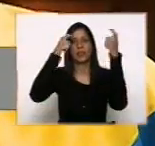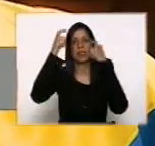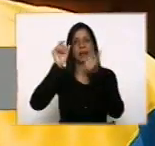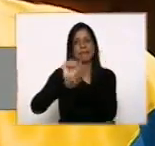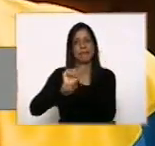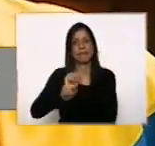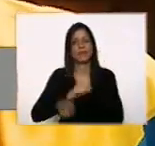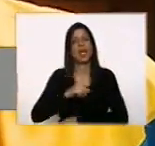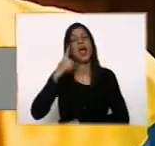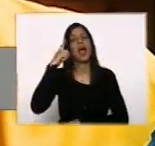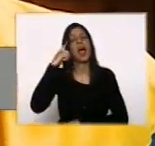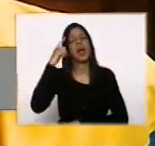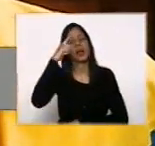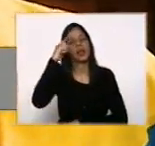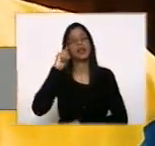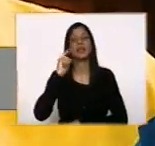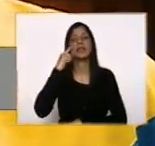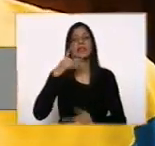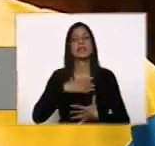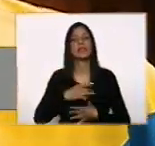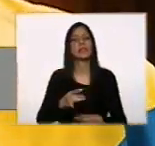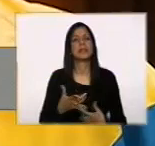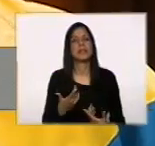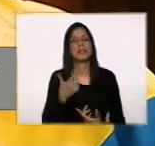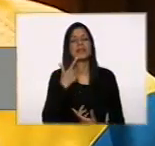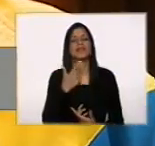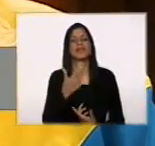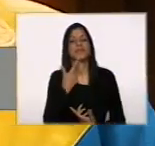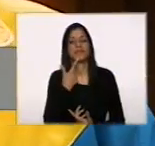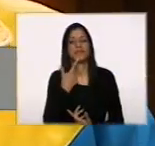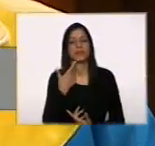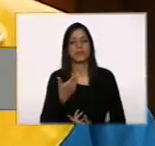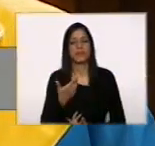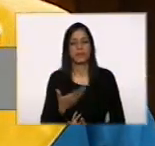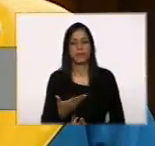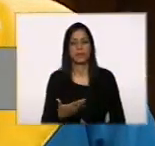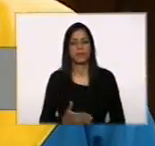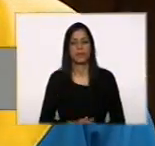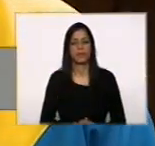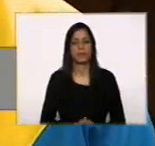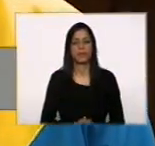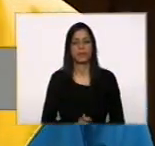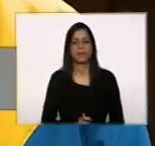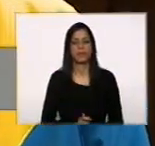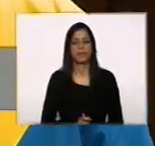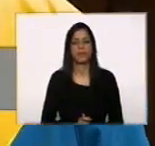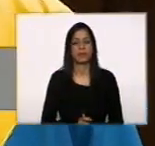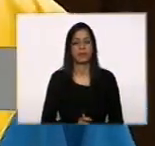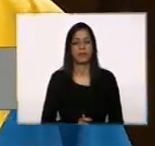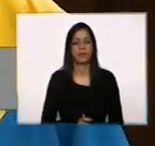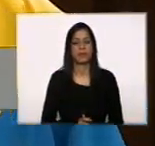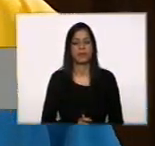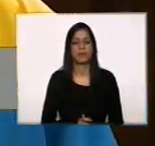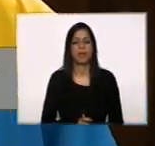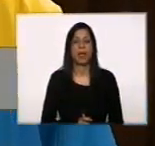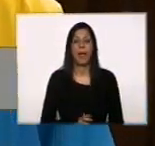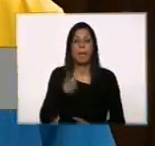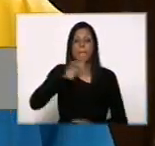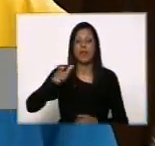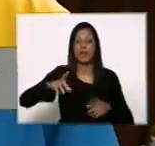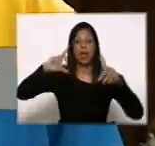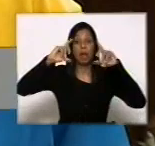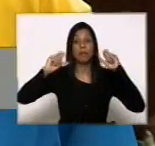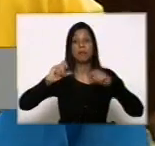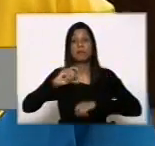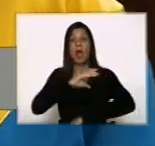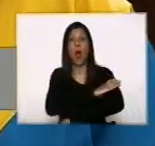fue? Es bien interesante incluso citar a, vamos a llamar, académicos de la misma derecha,